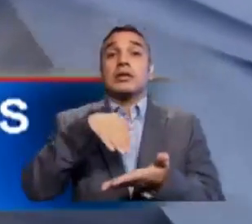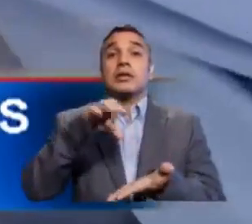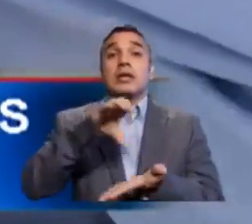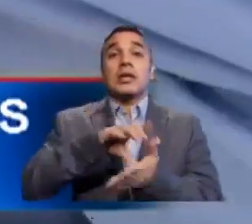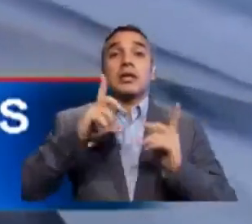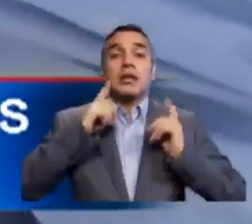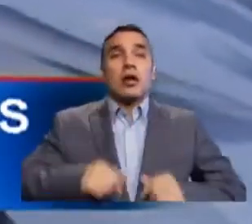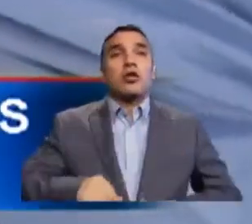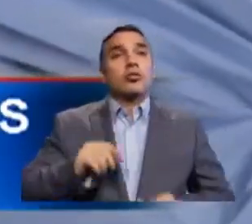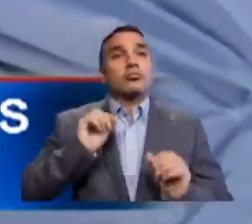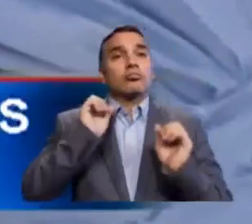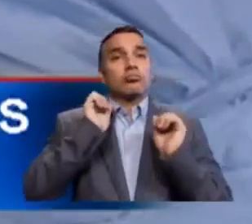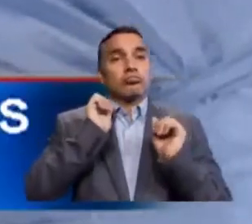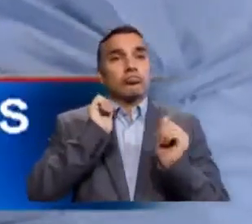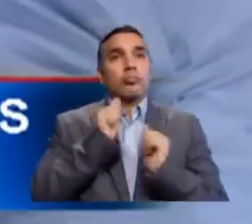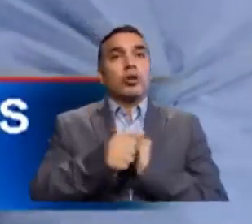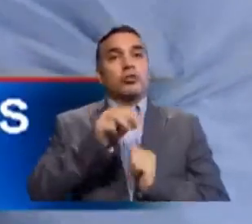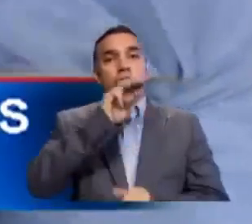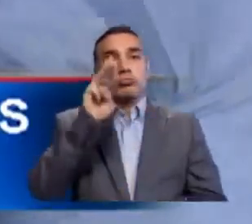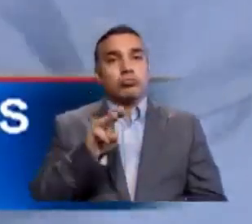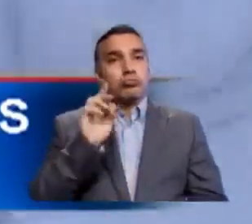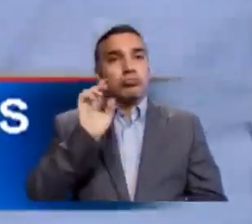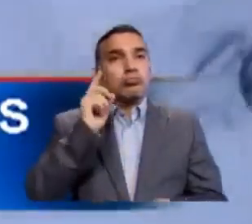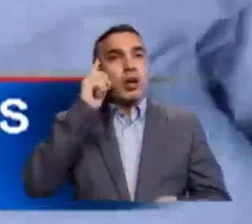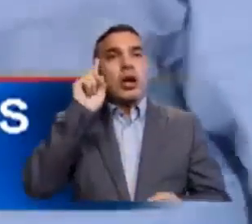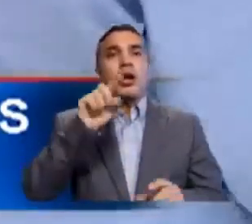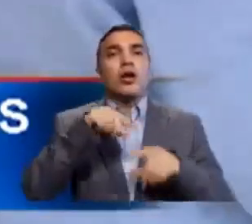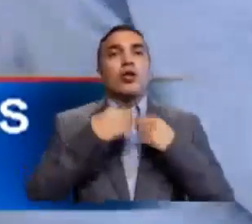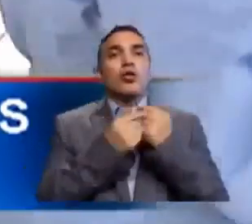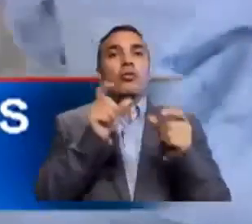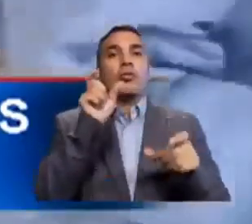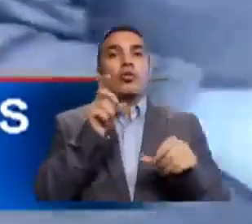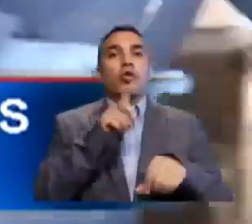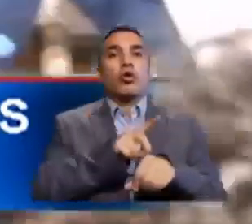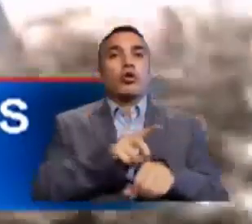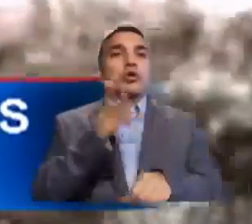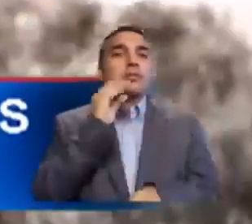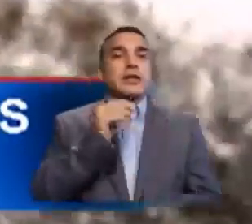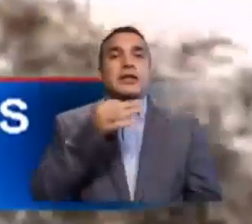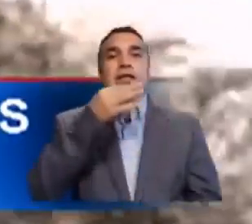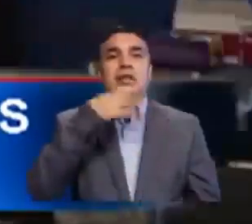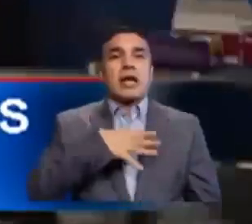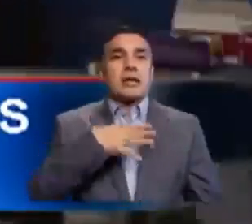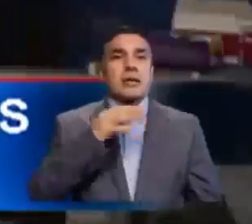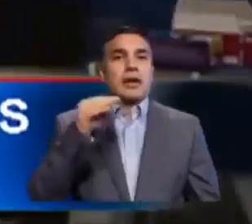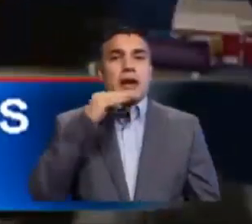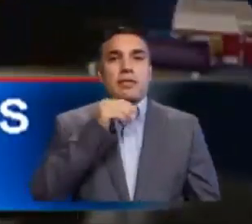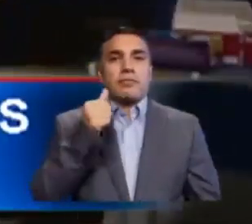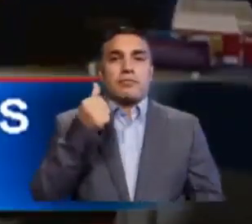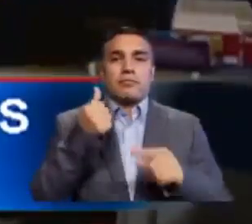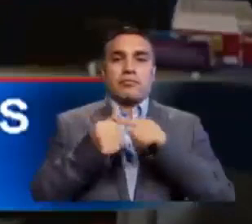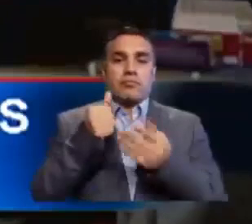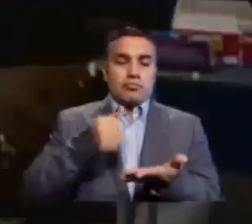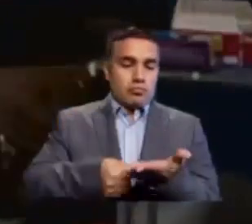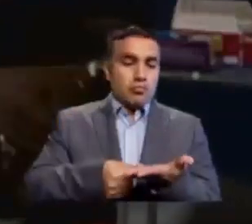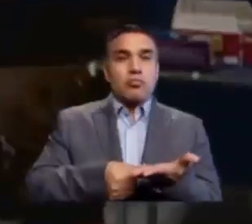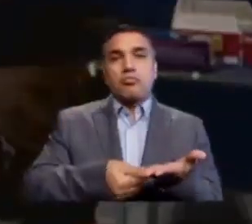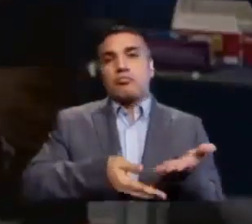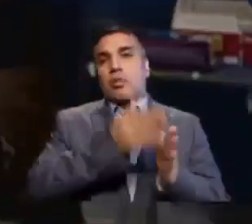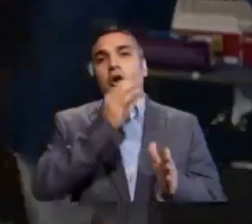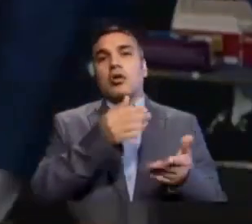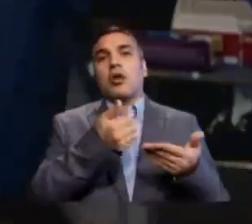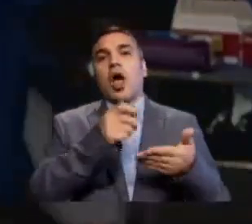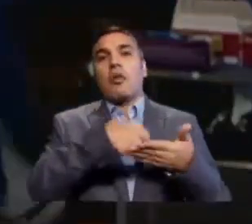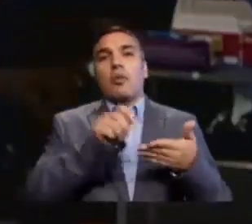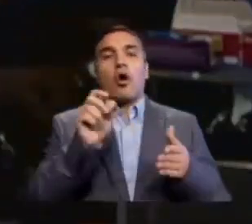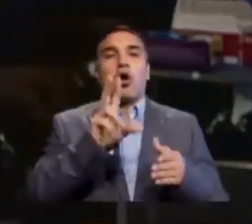nivel, habilitados con brigadas médicas para realizar estas pruebas con resultados inmediatos. Tenemos gran afluencia, una cola larga,